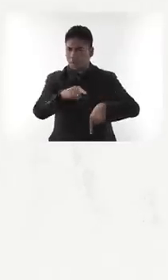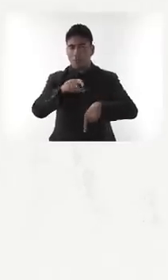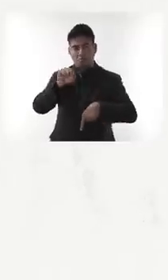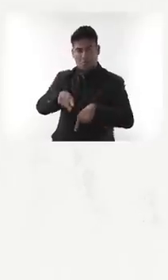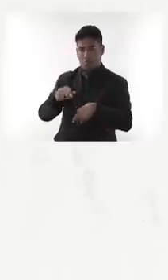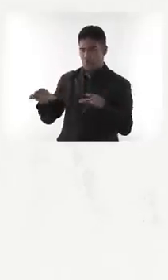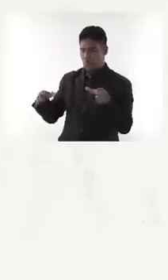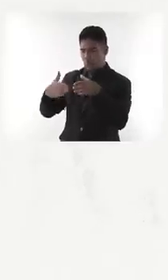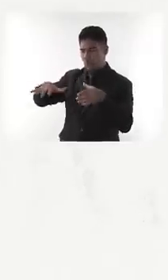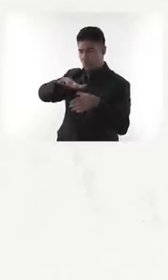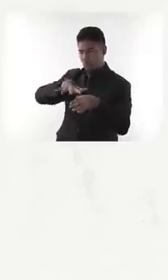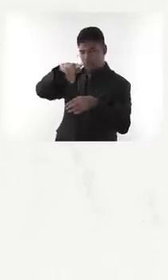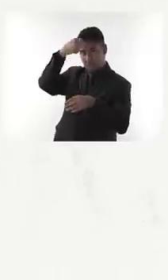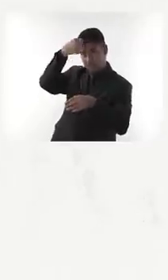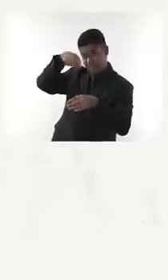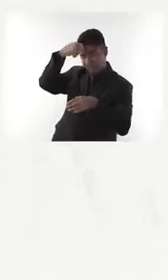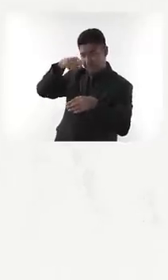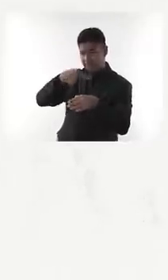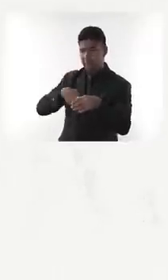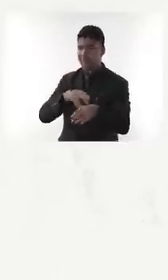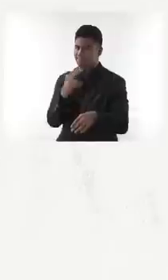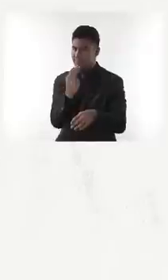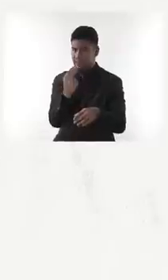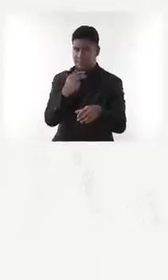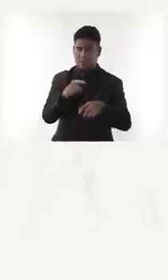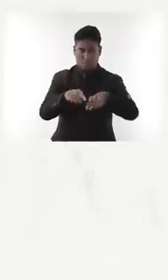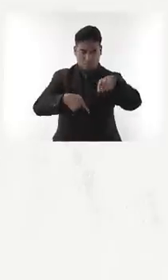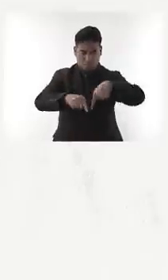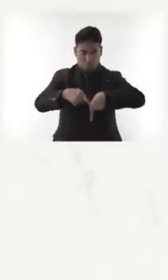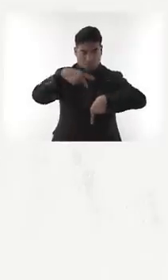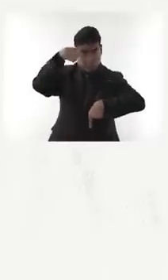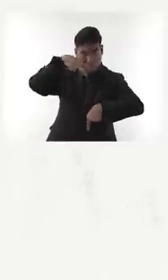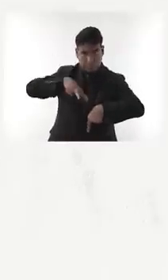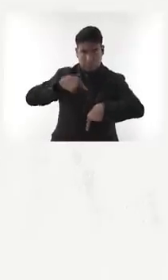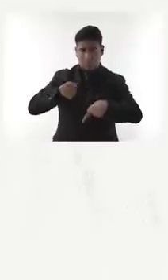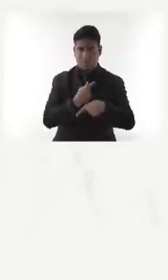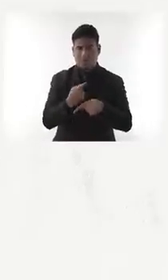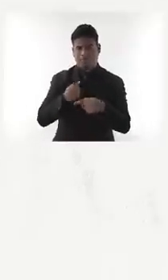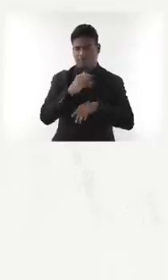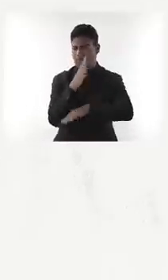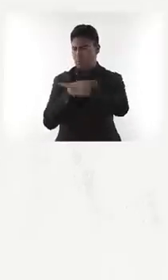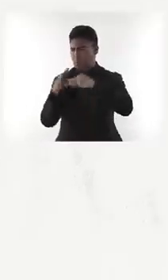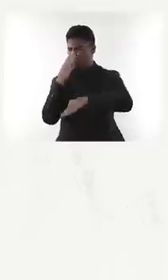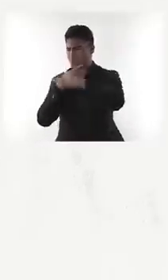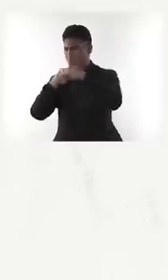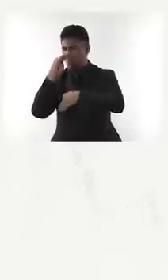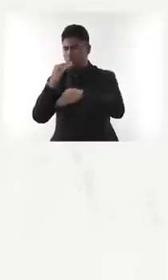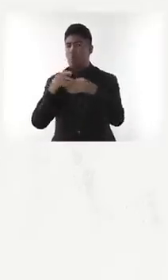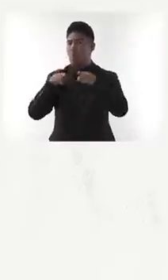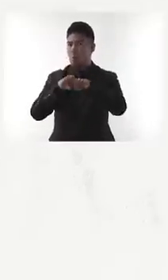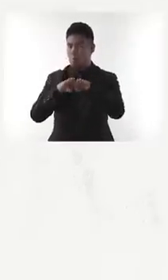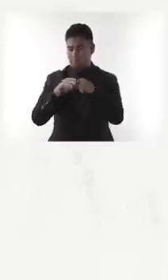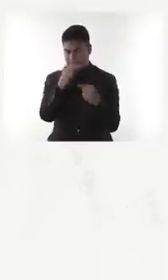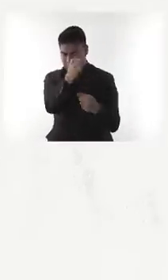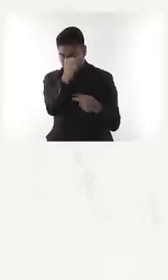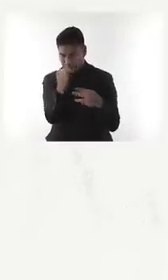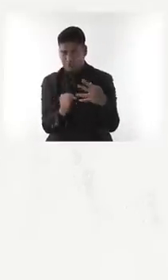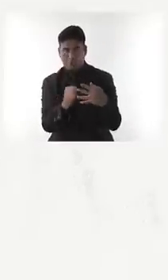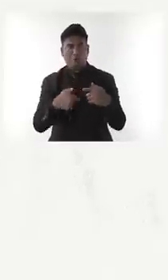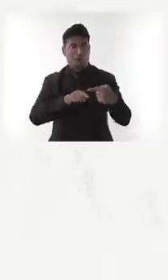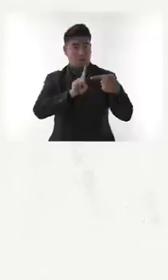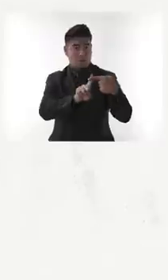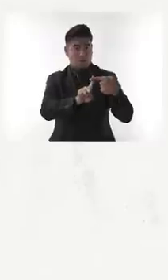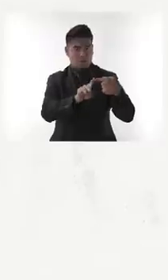que el fútbol mexicano mejore a través de las siguientes medidas. Primero, fortaleciendo la competencia